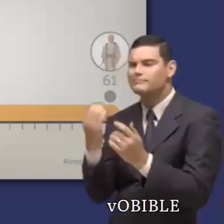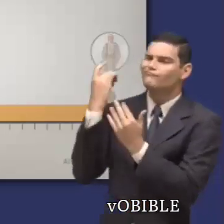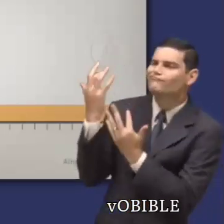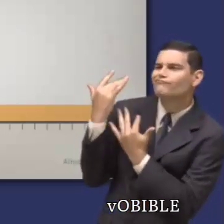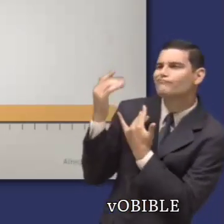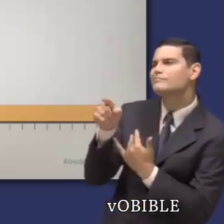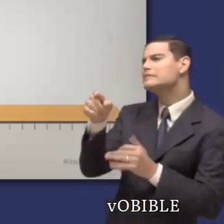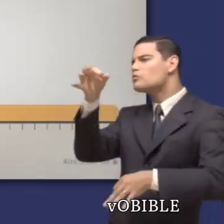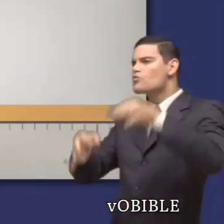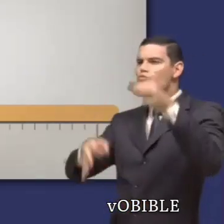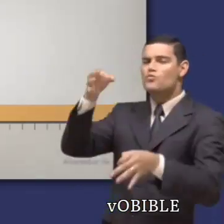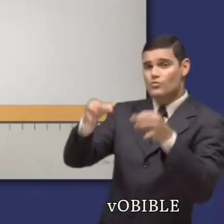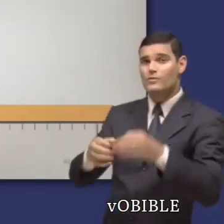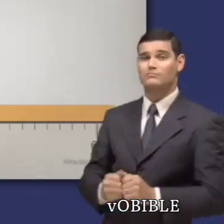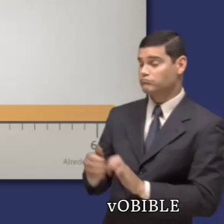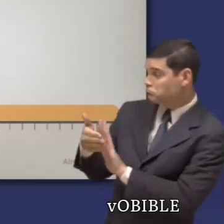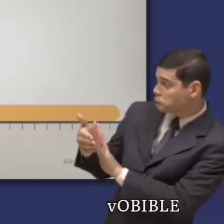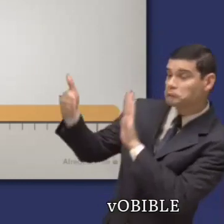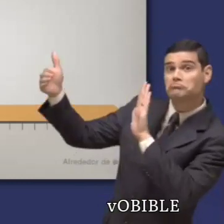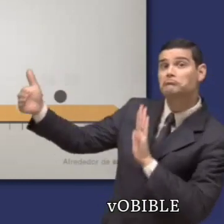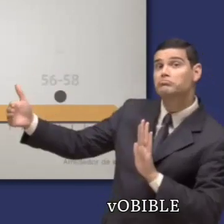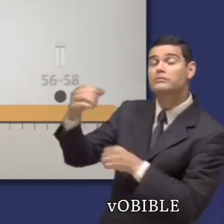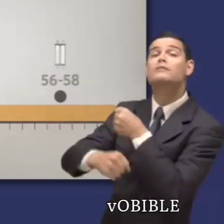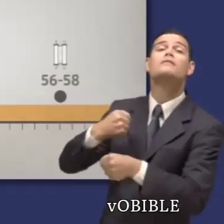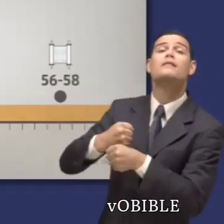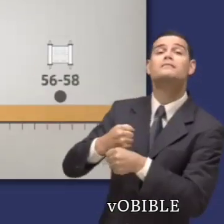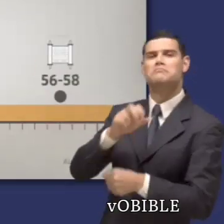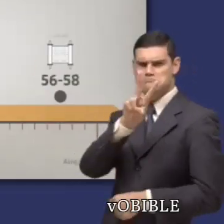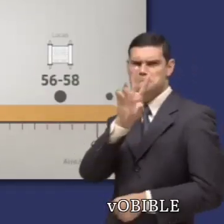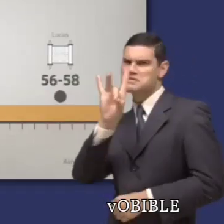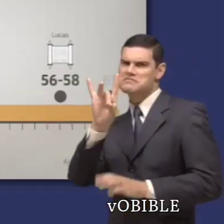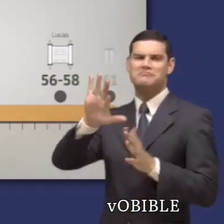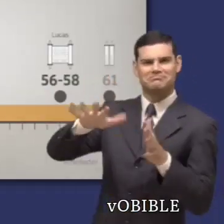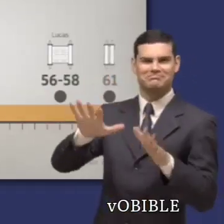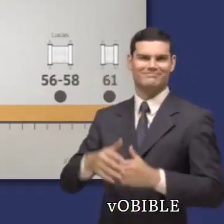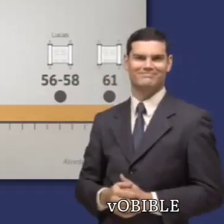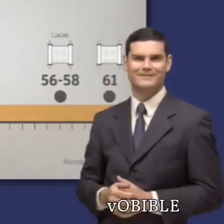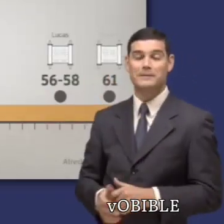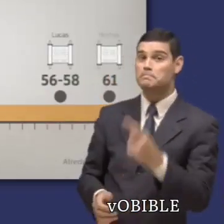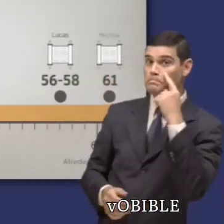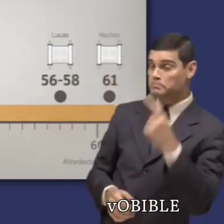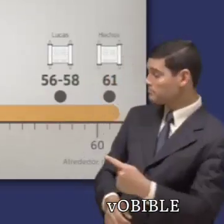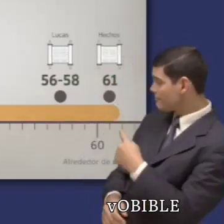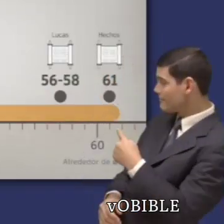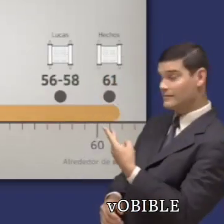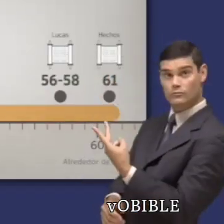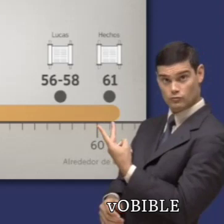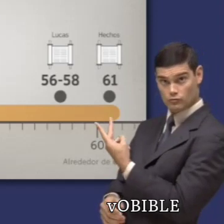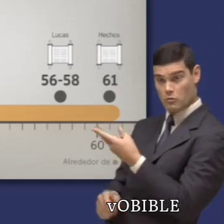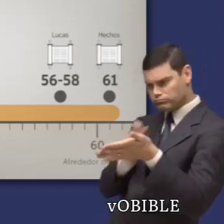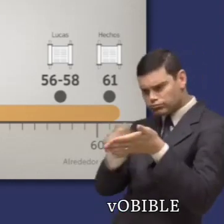César. El Evangelio de Lucas y Hechos de Apóstoles se escribieron con pocos años de diferencia, y ambos